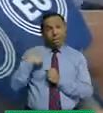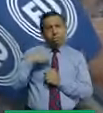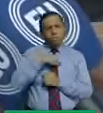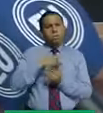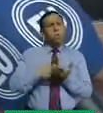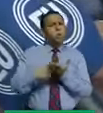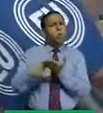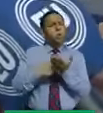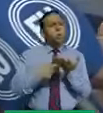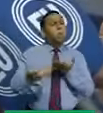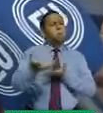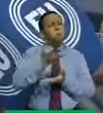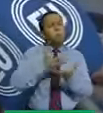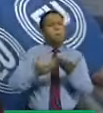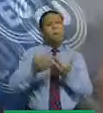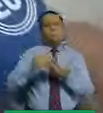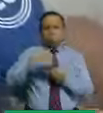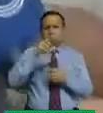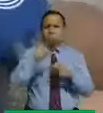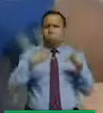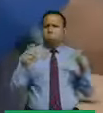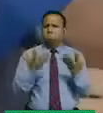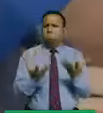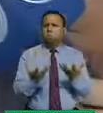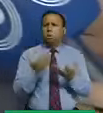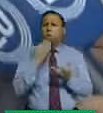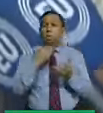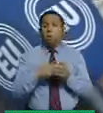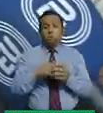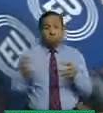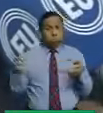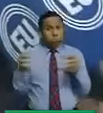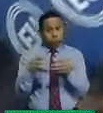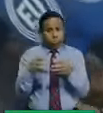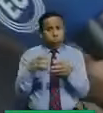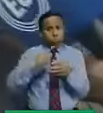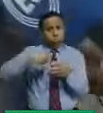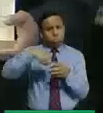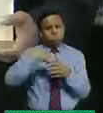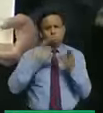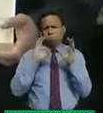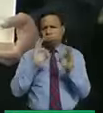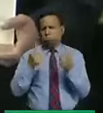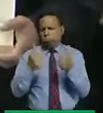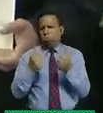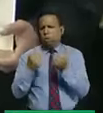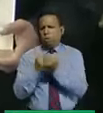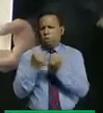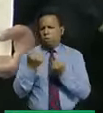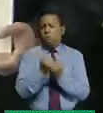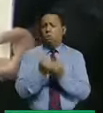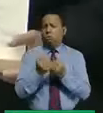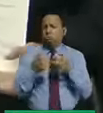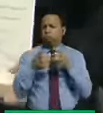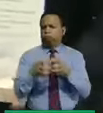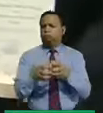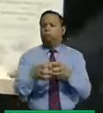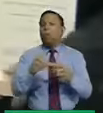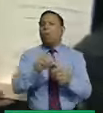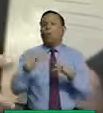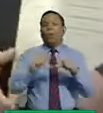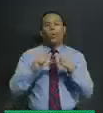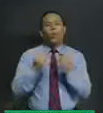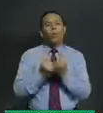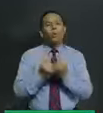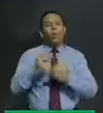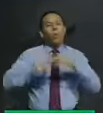donde estábamos la mayoría del bloque. El bloque está sólido, el bloque está más unido que nunca. En Construye también hay algo que